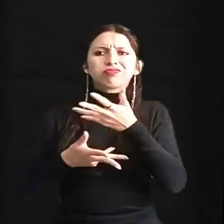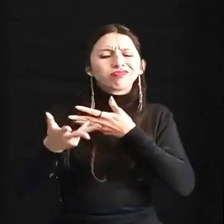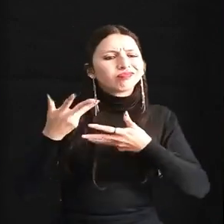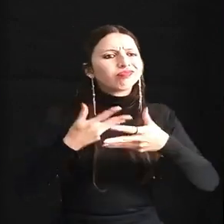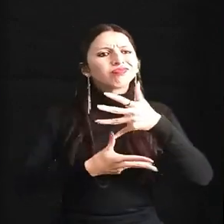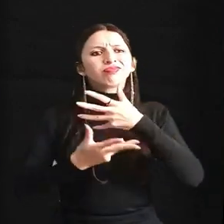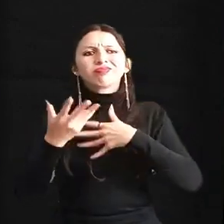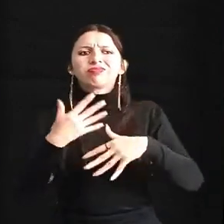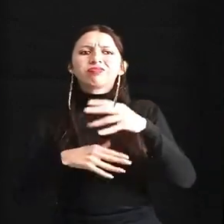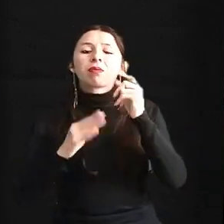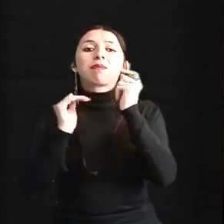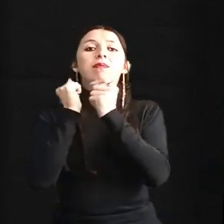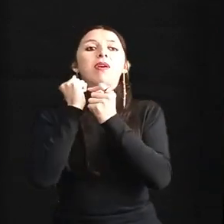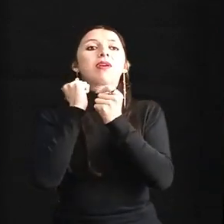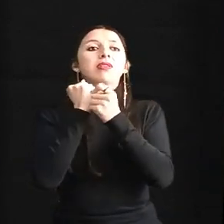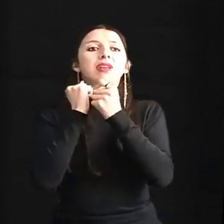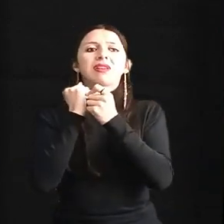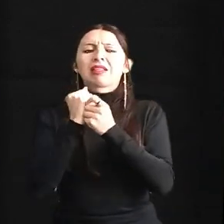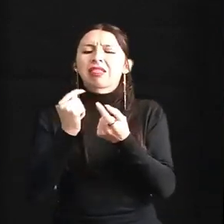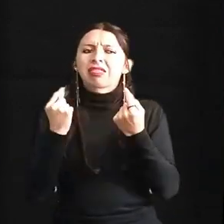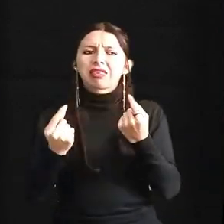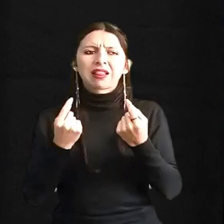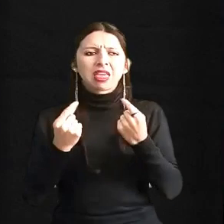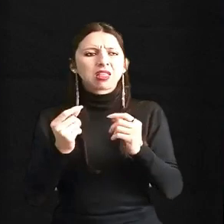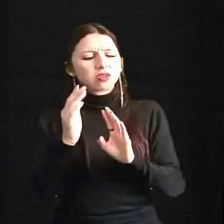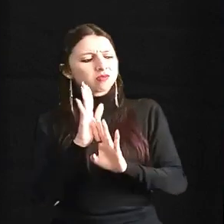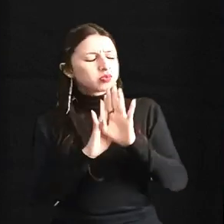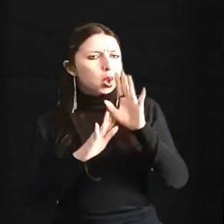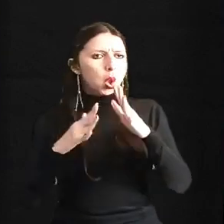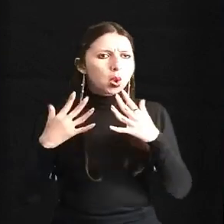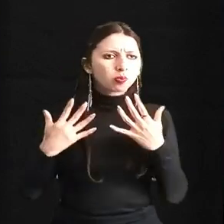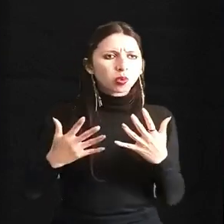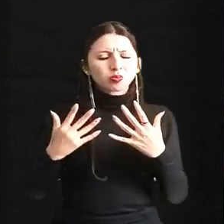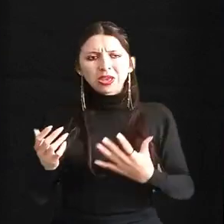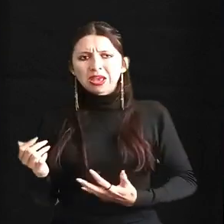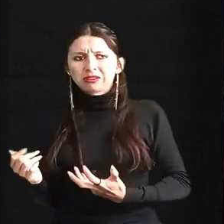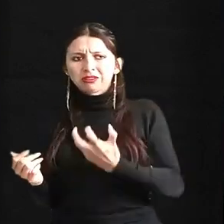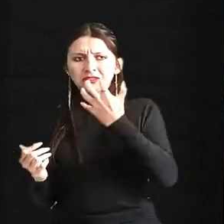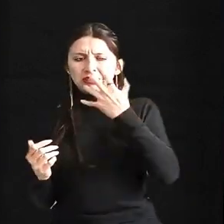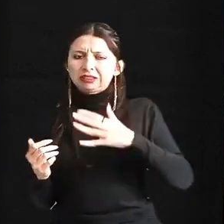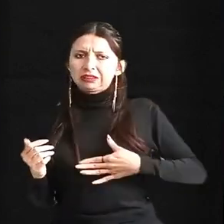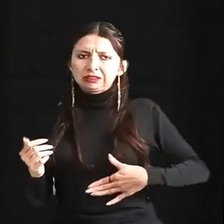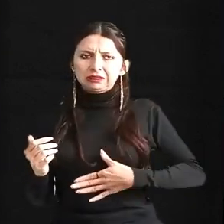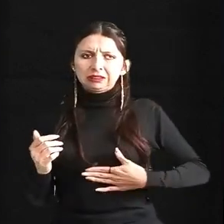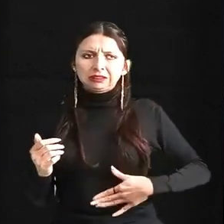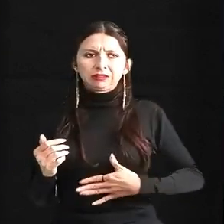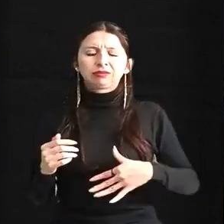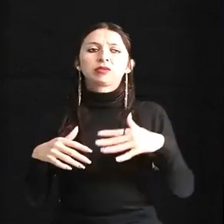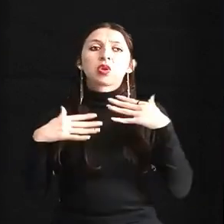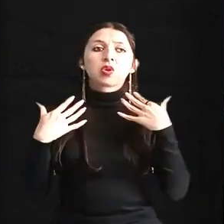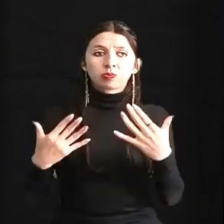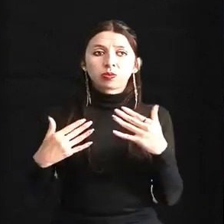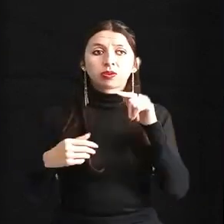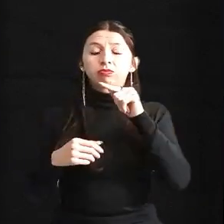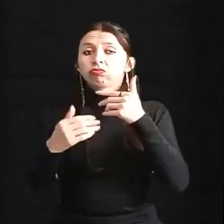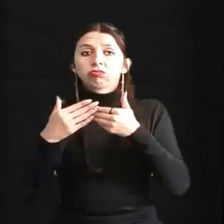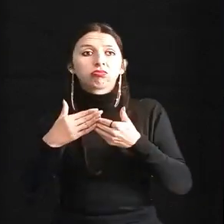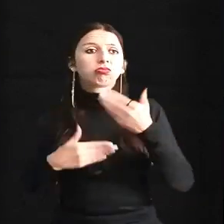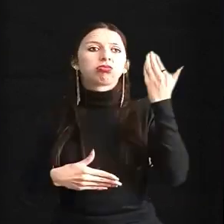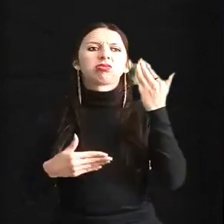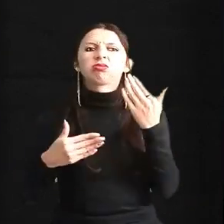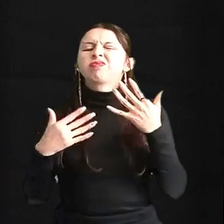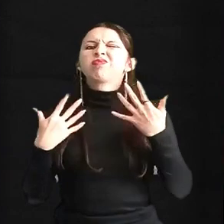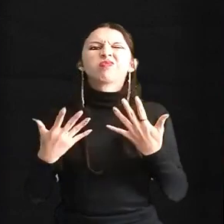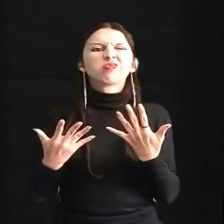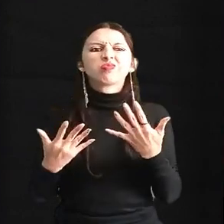la interacción que hay entre esta bacteria y el potencial desarrollo de gástrico Entonces se dio como un escenario donde